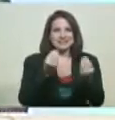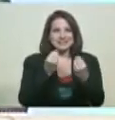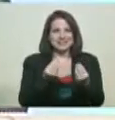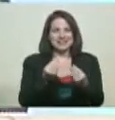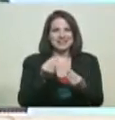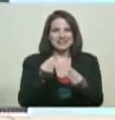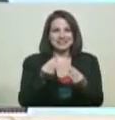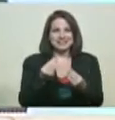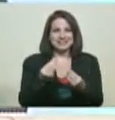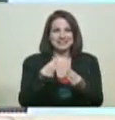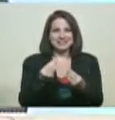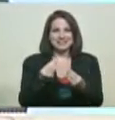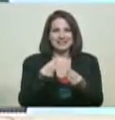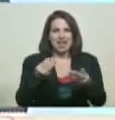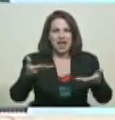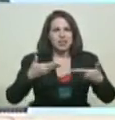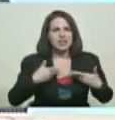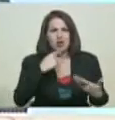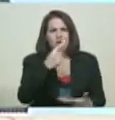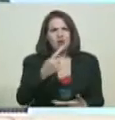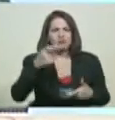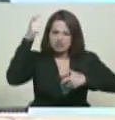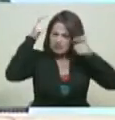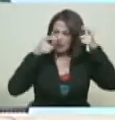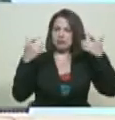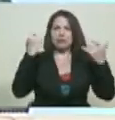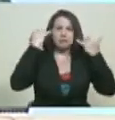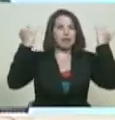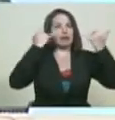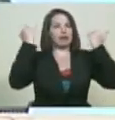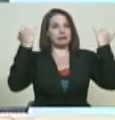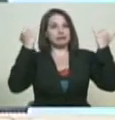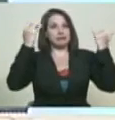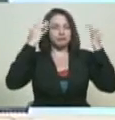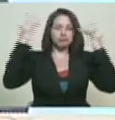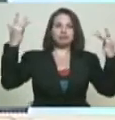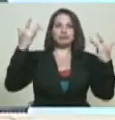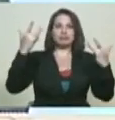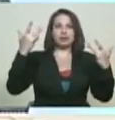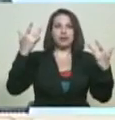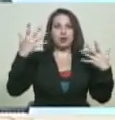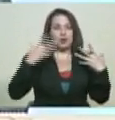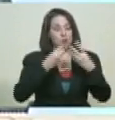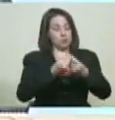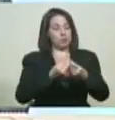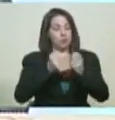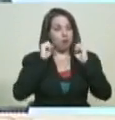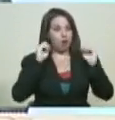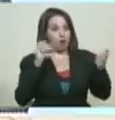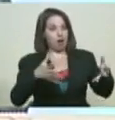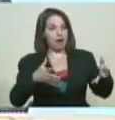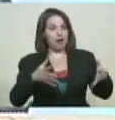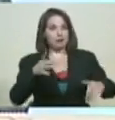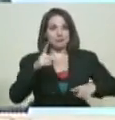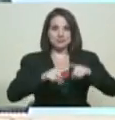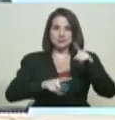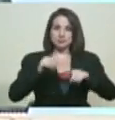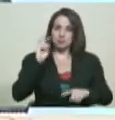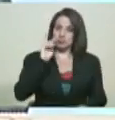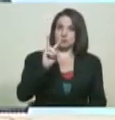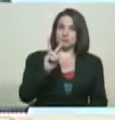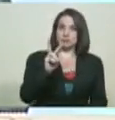supón nuestro comandante chávez con su inteligencia verdaderamente magnífica consum